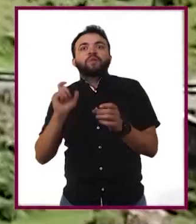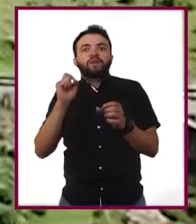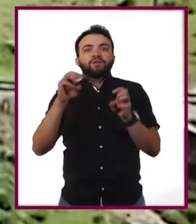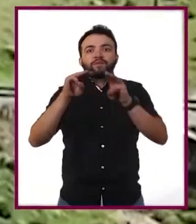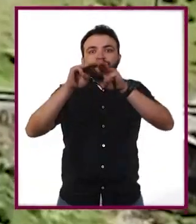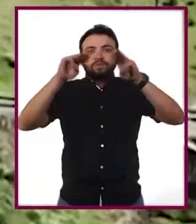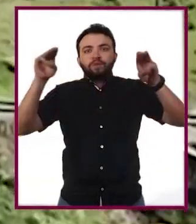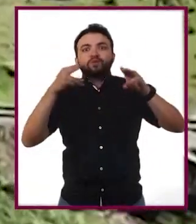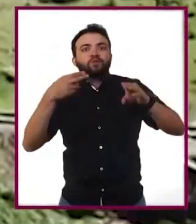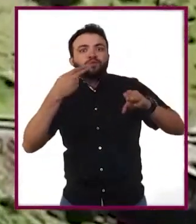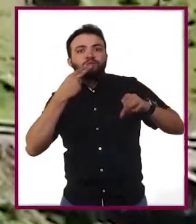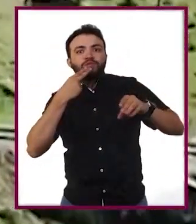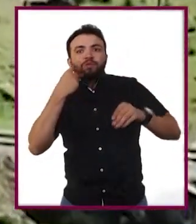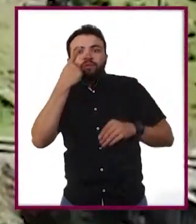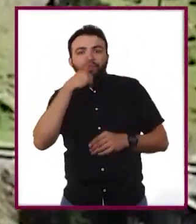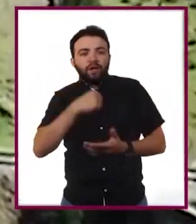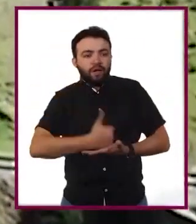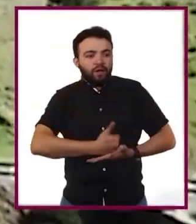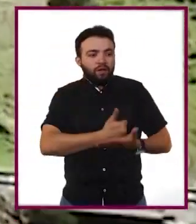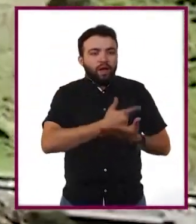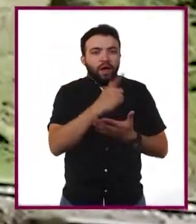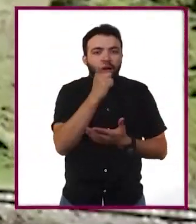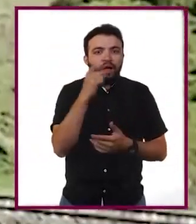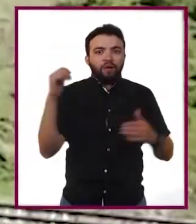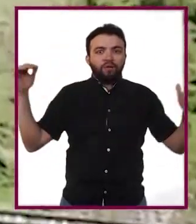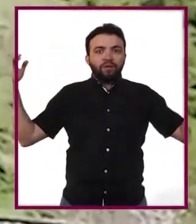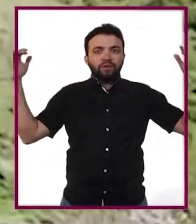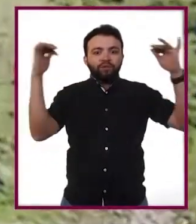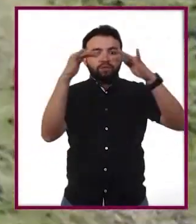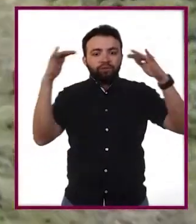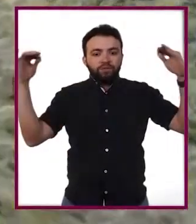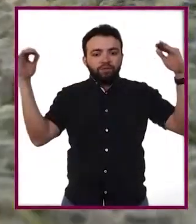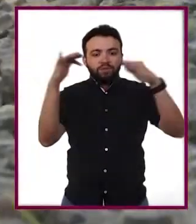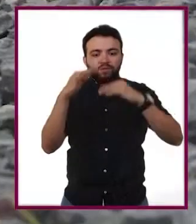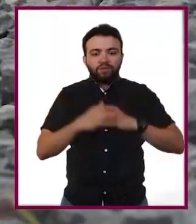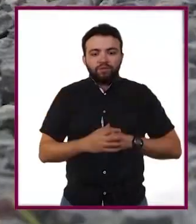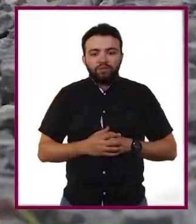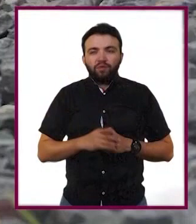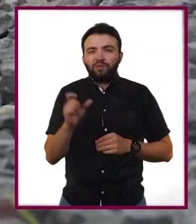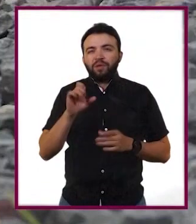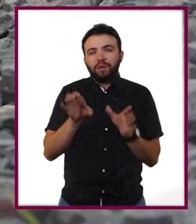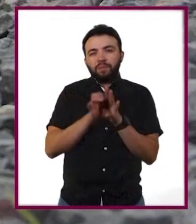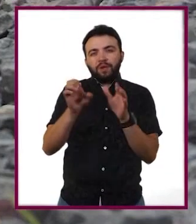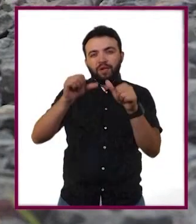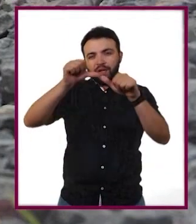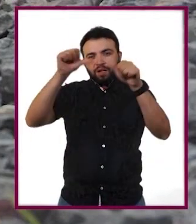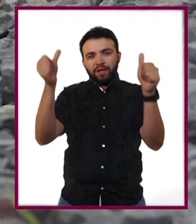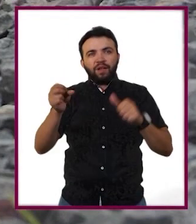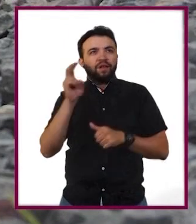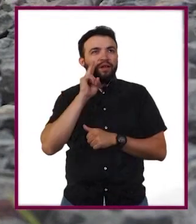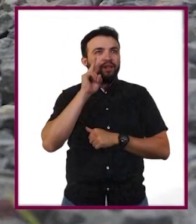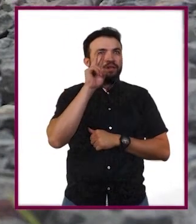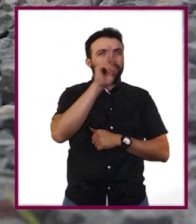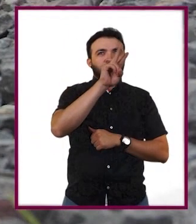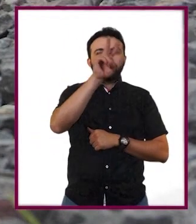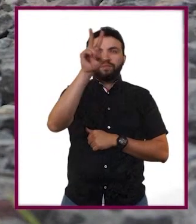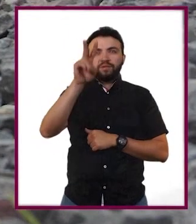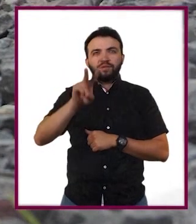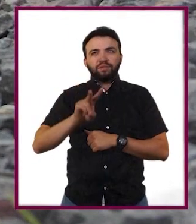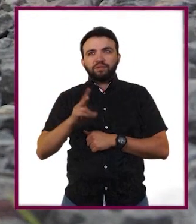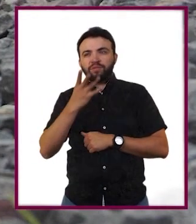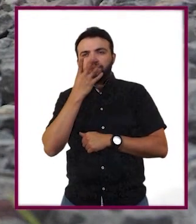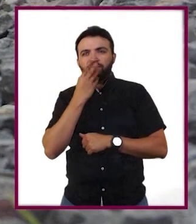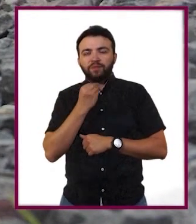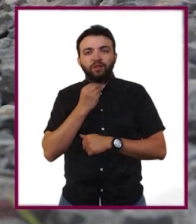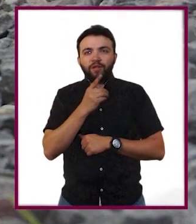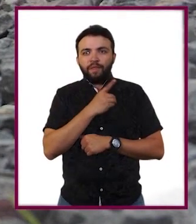impresiona, y más que ver la obra en sí, cuando apreciamos una obra de arte, tenemos que ir más allá de lo que vemos,